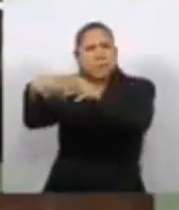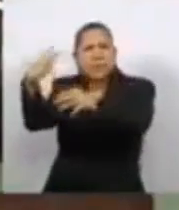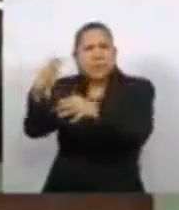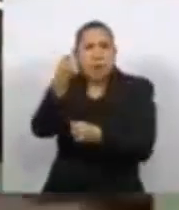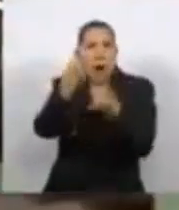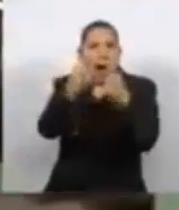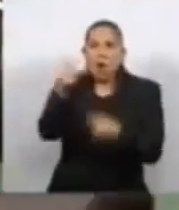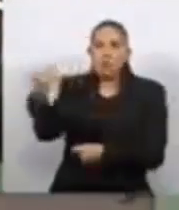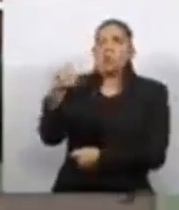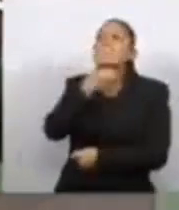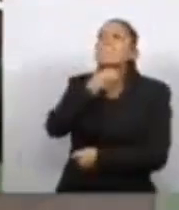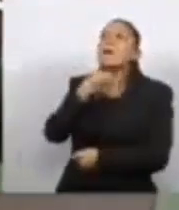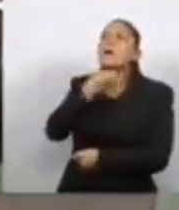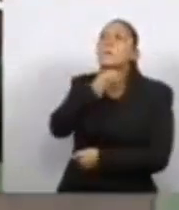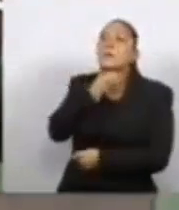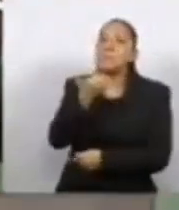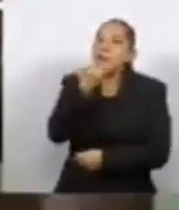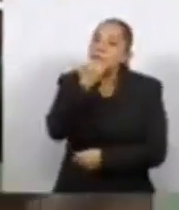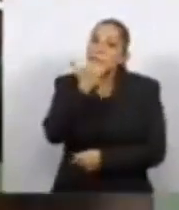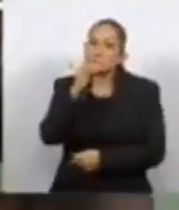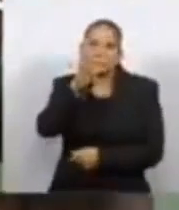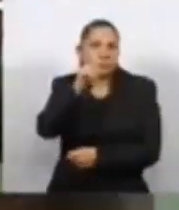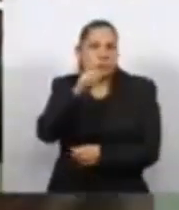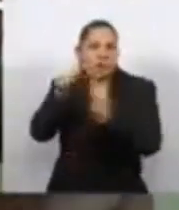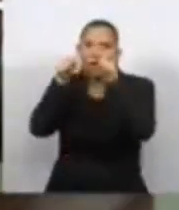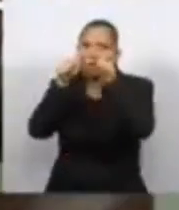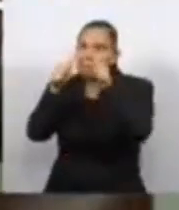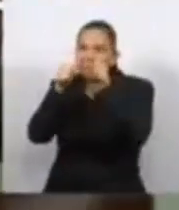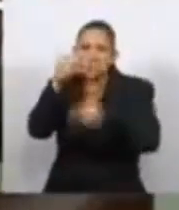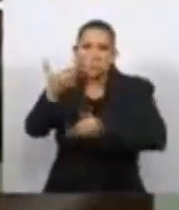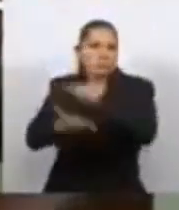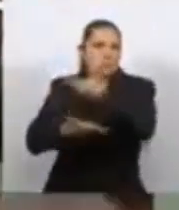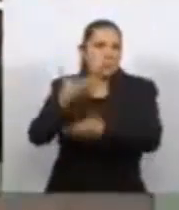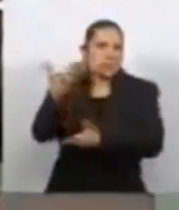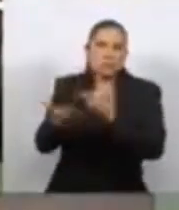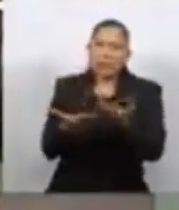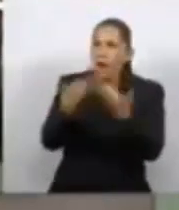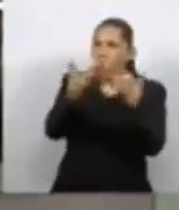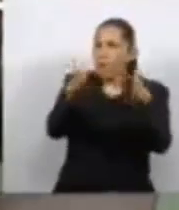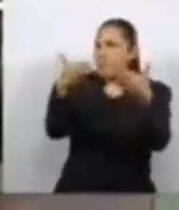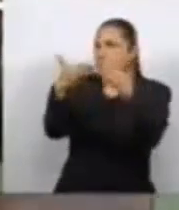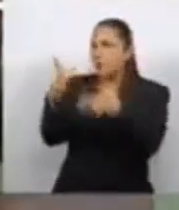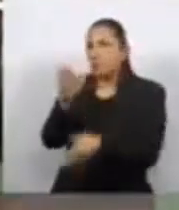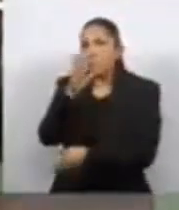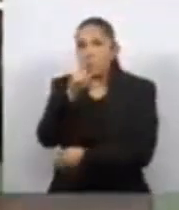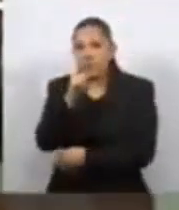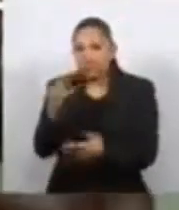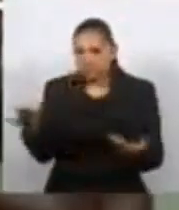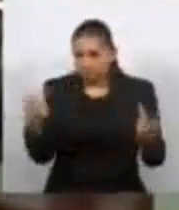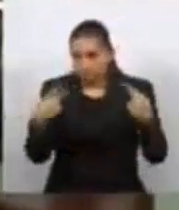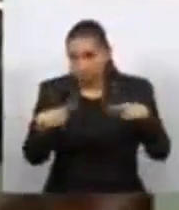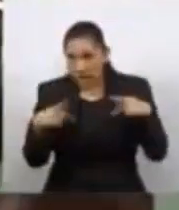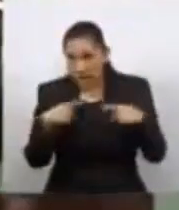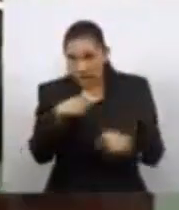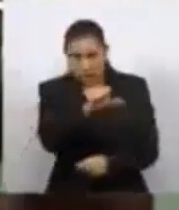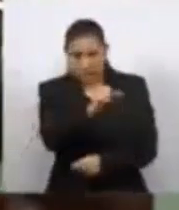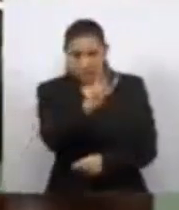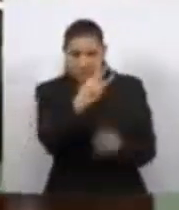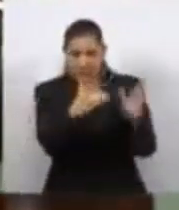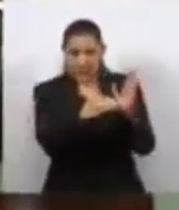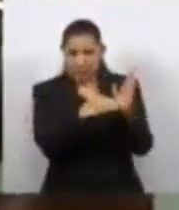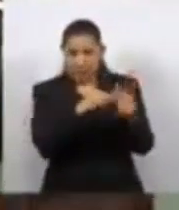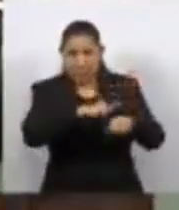cobrado oficialmente la vida de más de 64 mil personas. Lo que es inmoral e